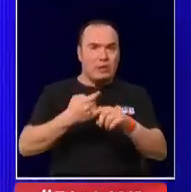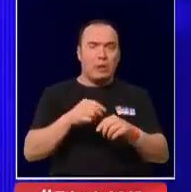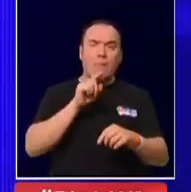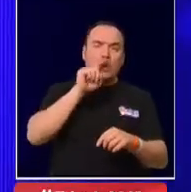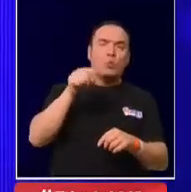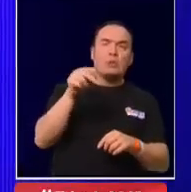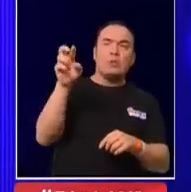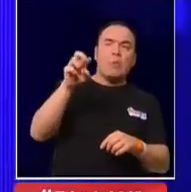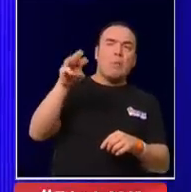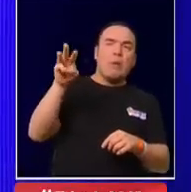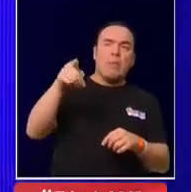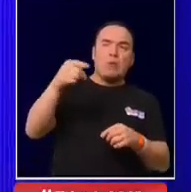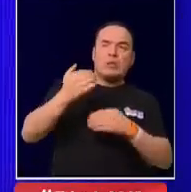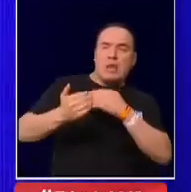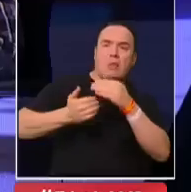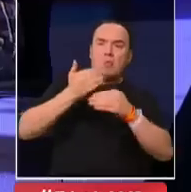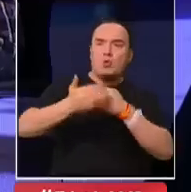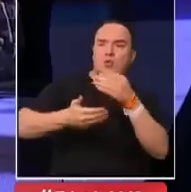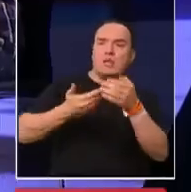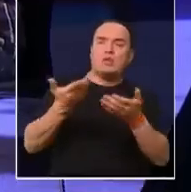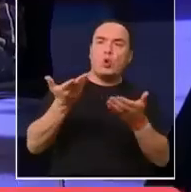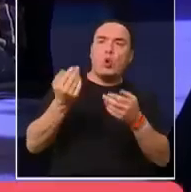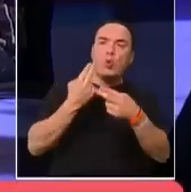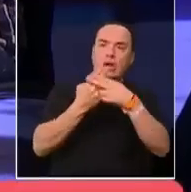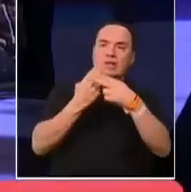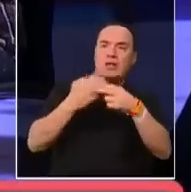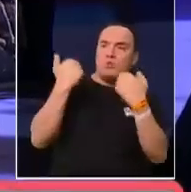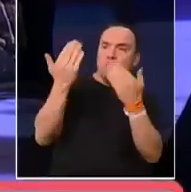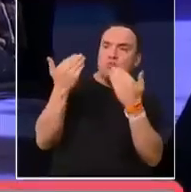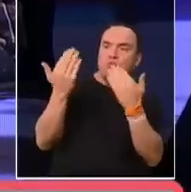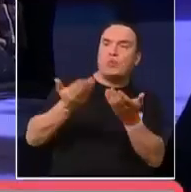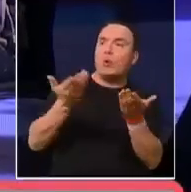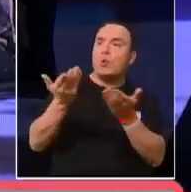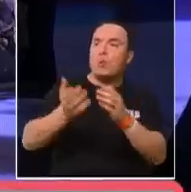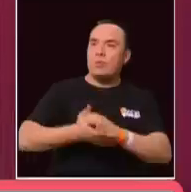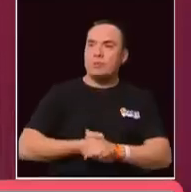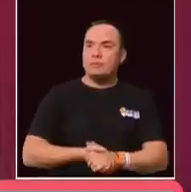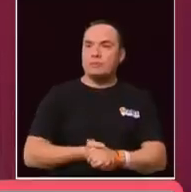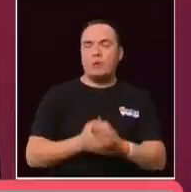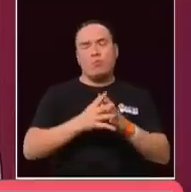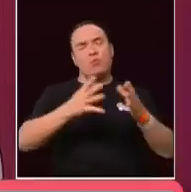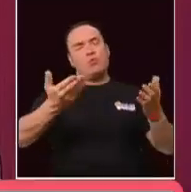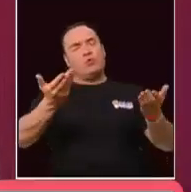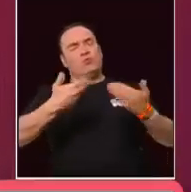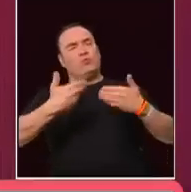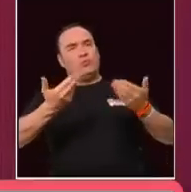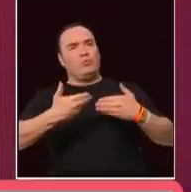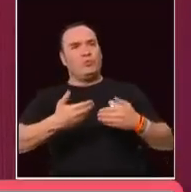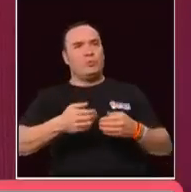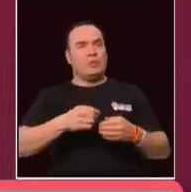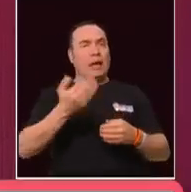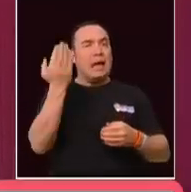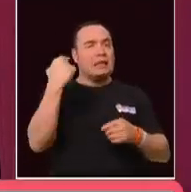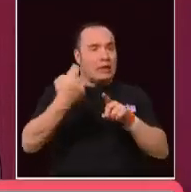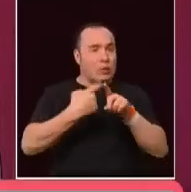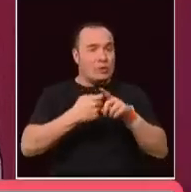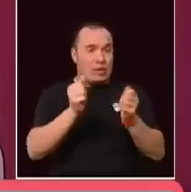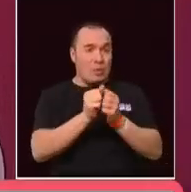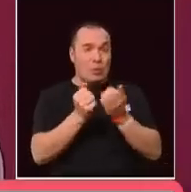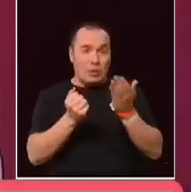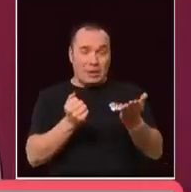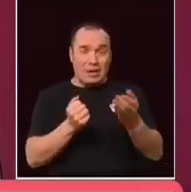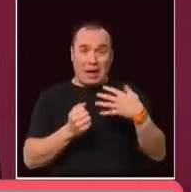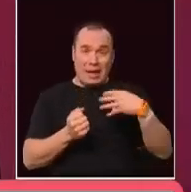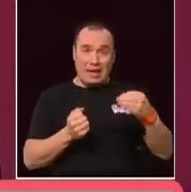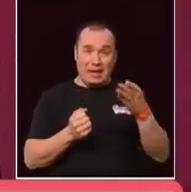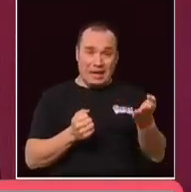como papá? ¿Qué les ha entregado la Teletón a ustedes como familia? Mucho. El otro día conversamos con Josefa de eso,